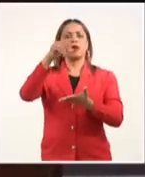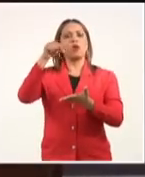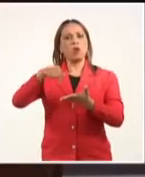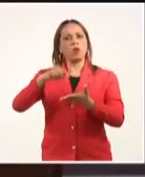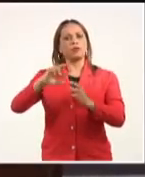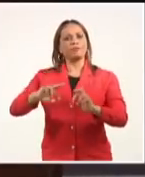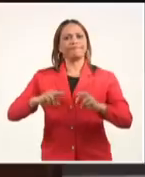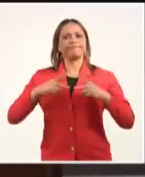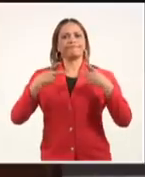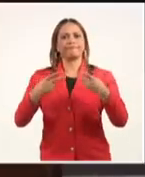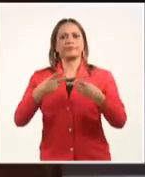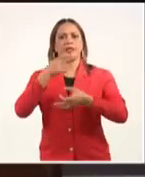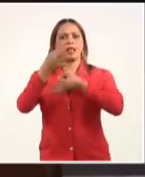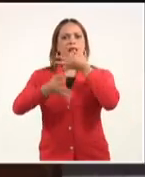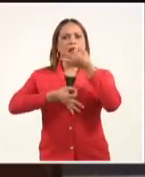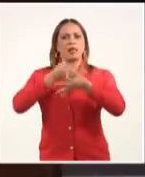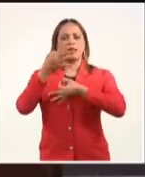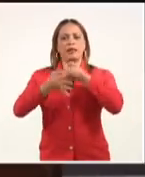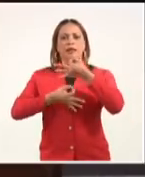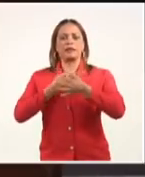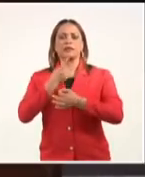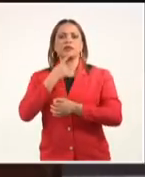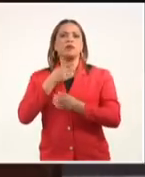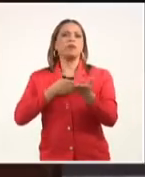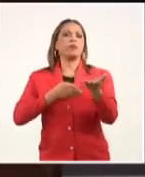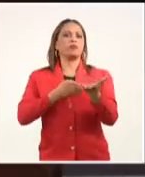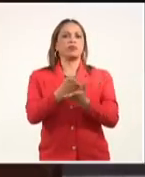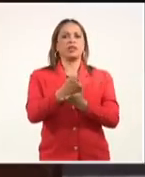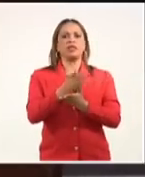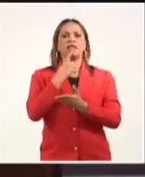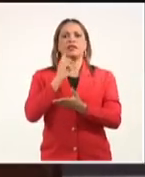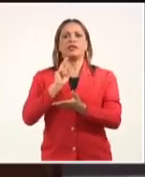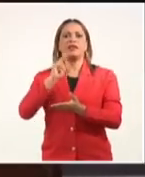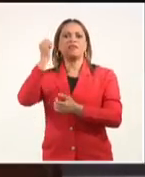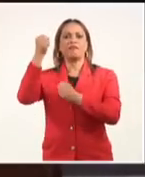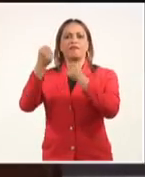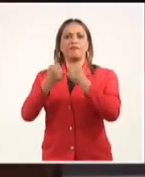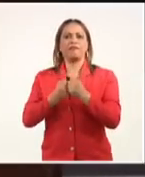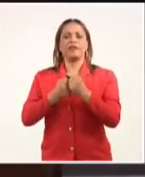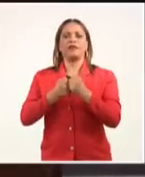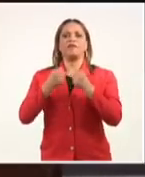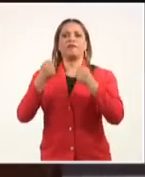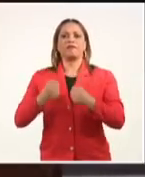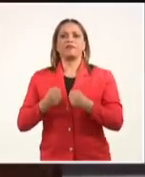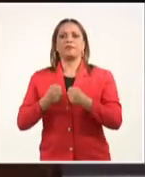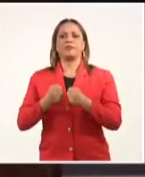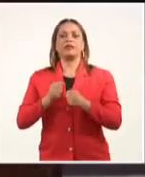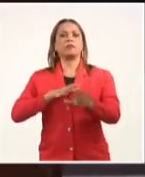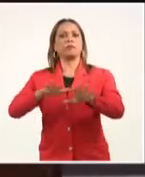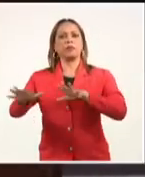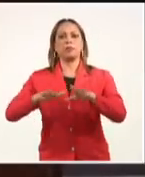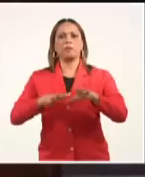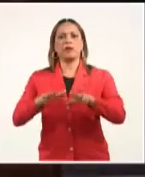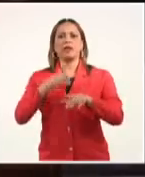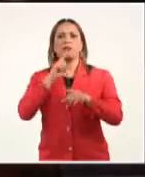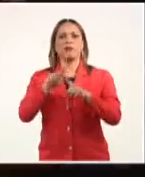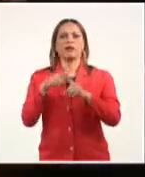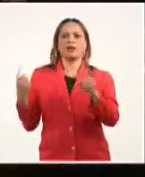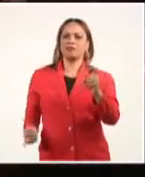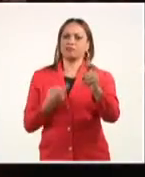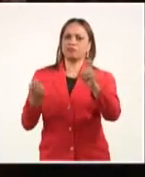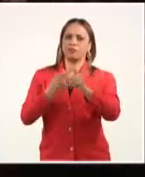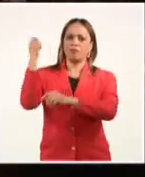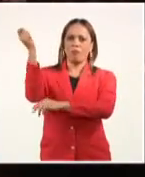ratificamos que nos mantenemos con el pie en el estribo y listos para la carga al machete,